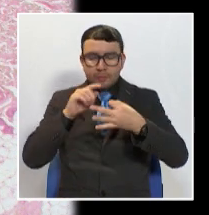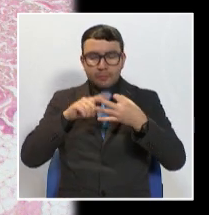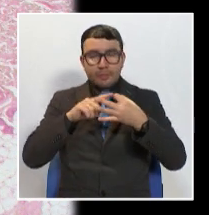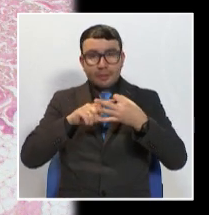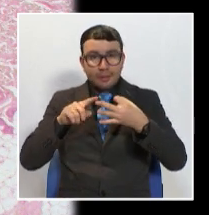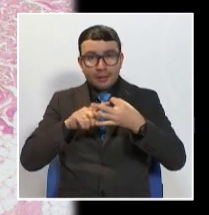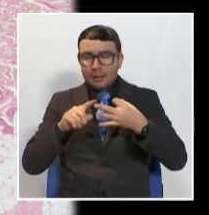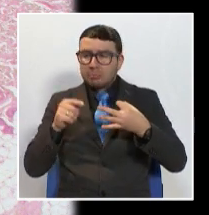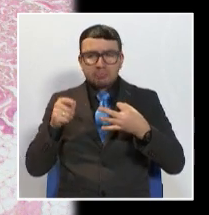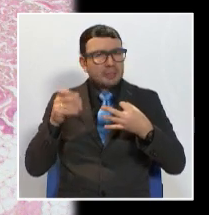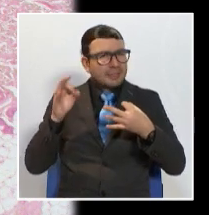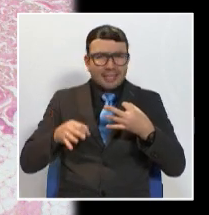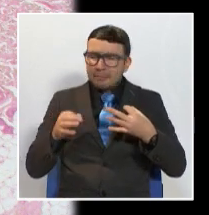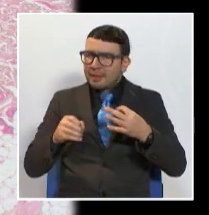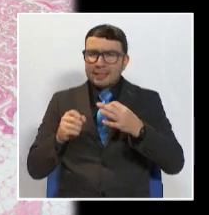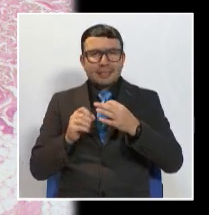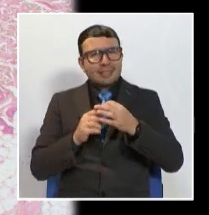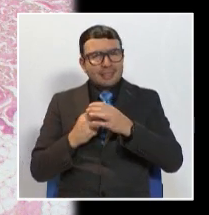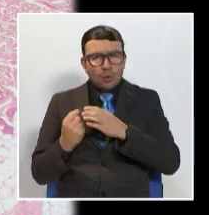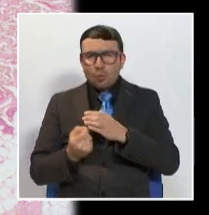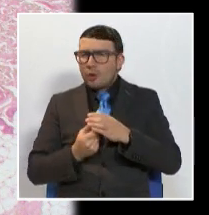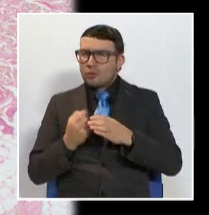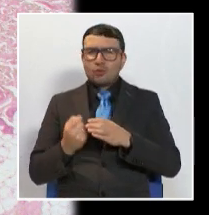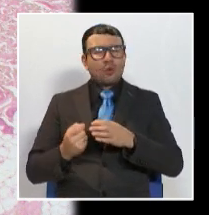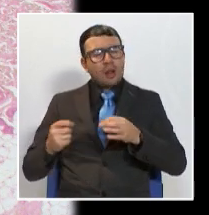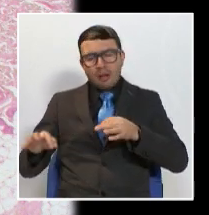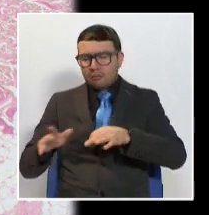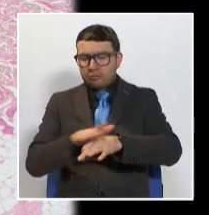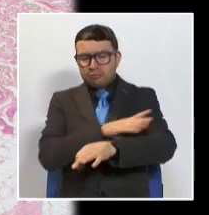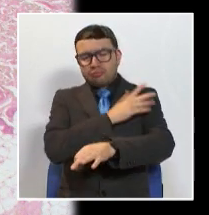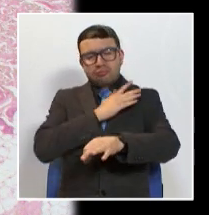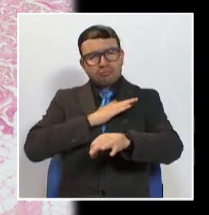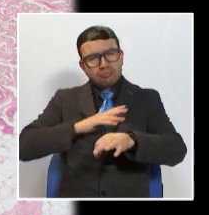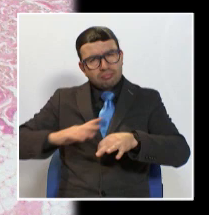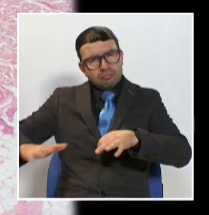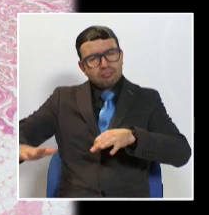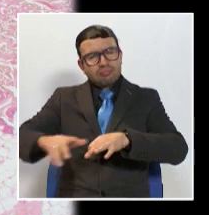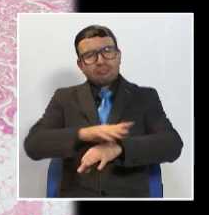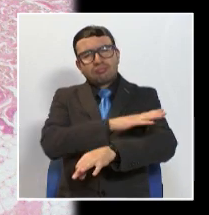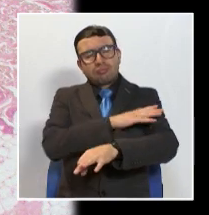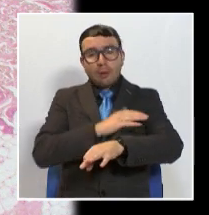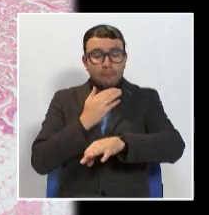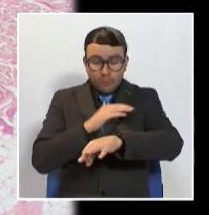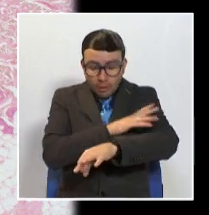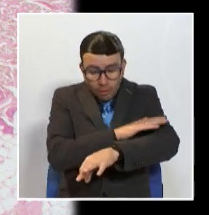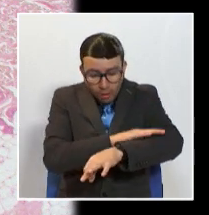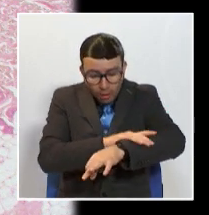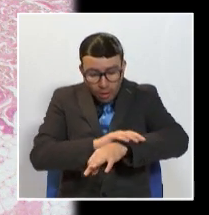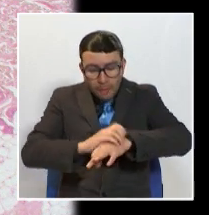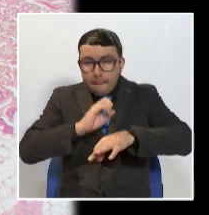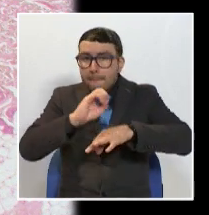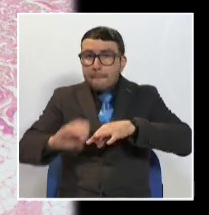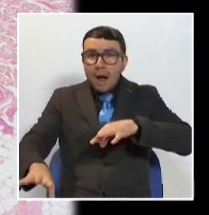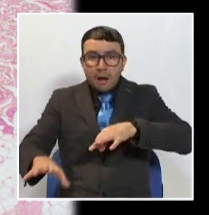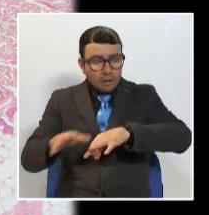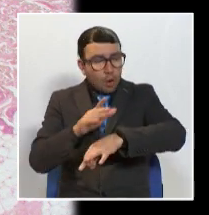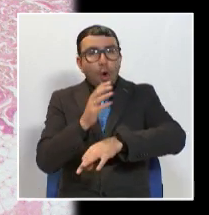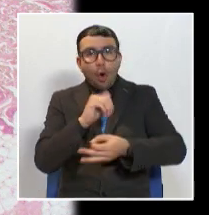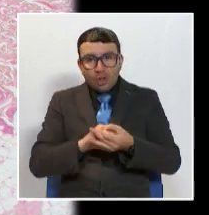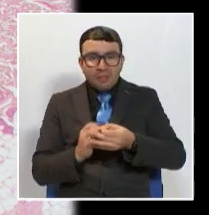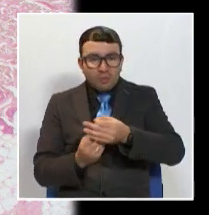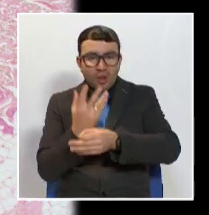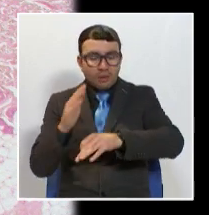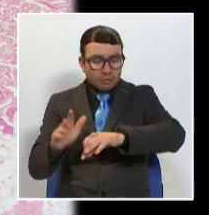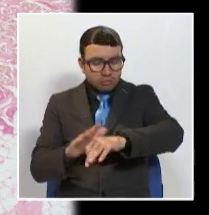están replicando constantemente. Más o menos la descamación, esas células para llegar desde la parte basal hasta la parte más